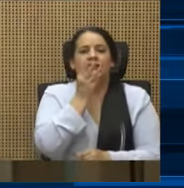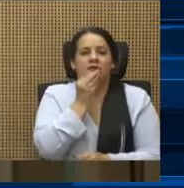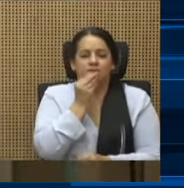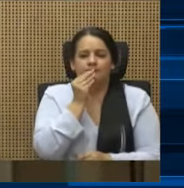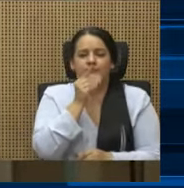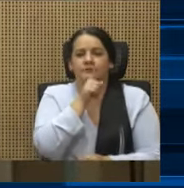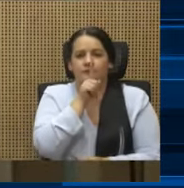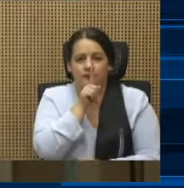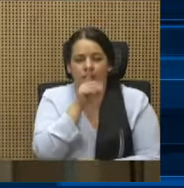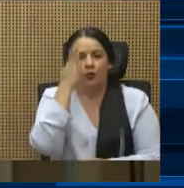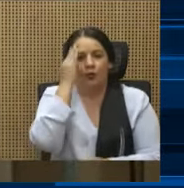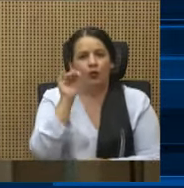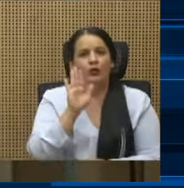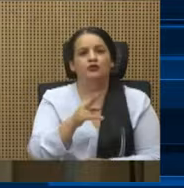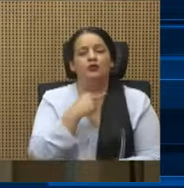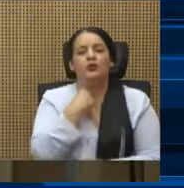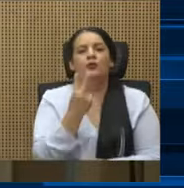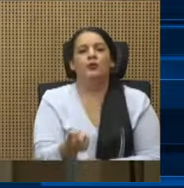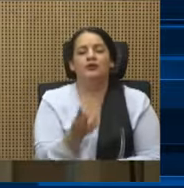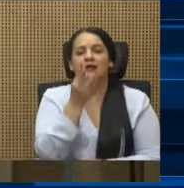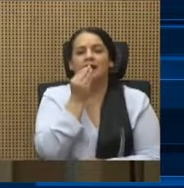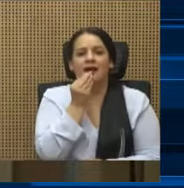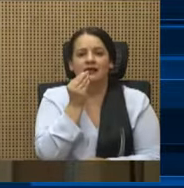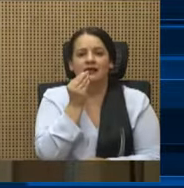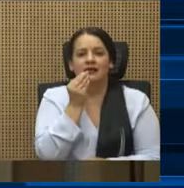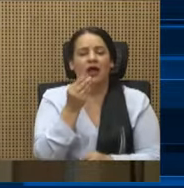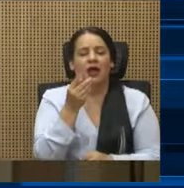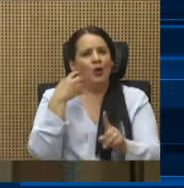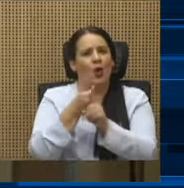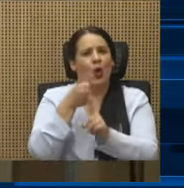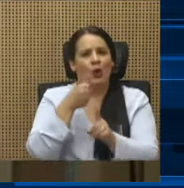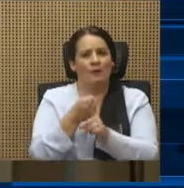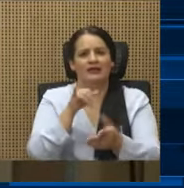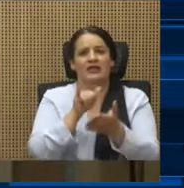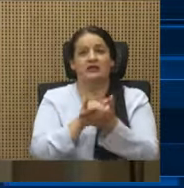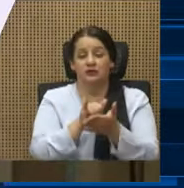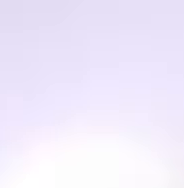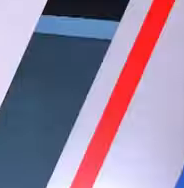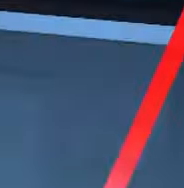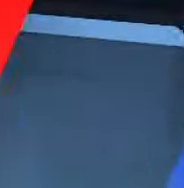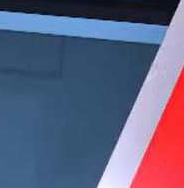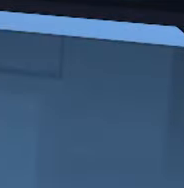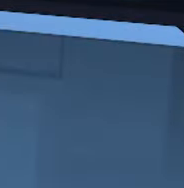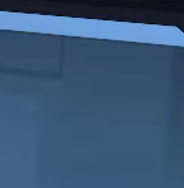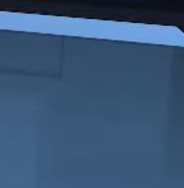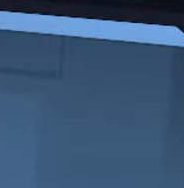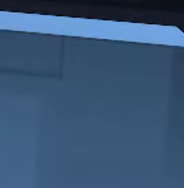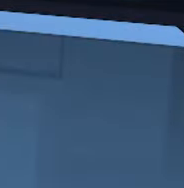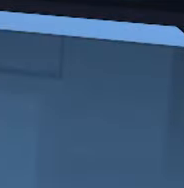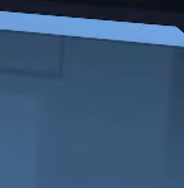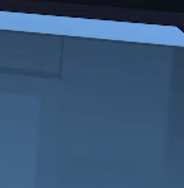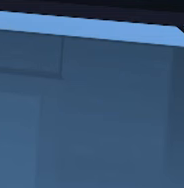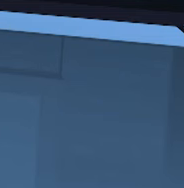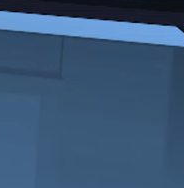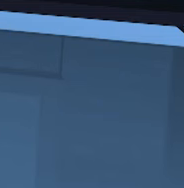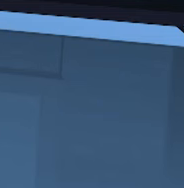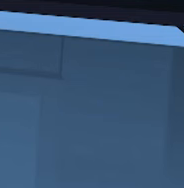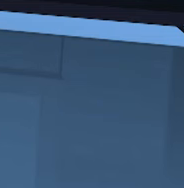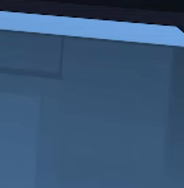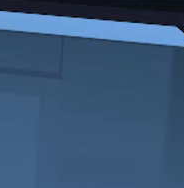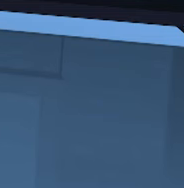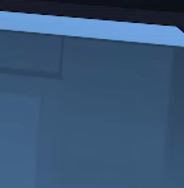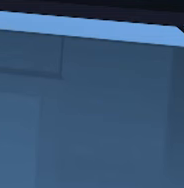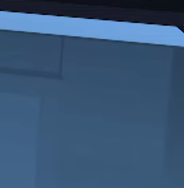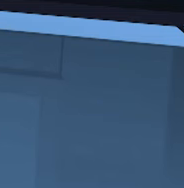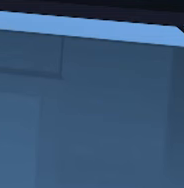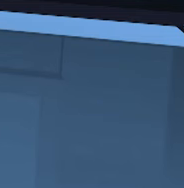silencio, porque su voz ha sido callada a golpes, porque es lo que reciben, golpes. Régimen orteguista sigue callada ante tonelada